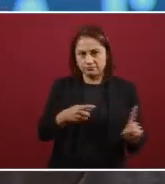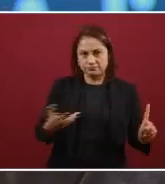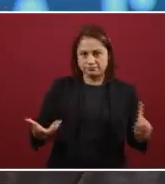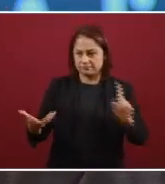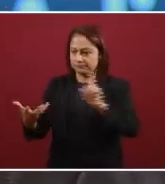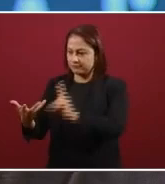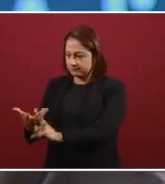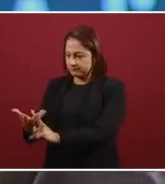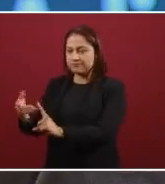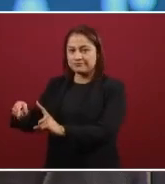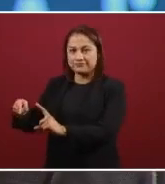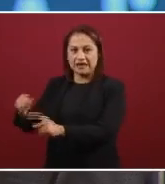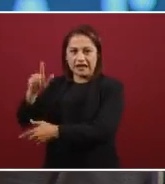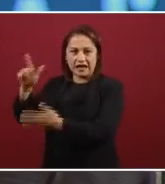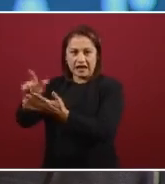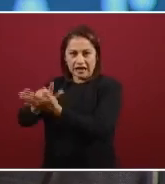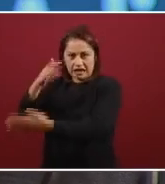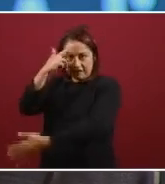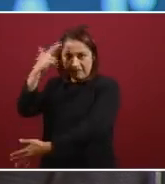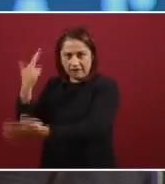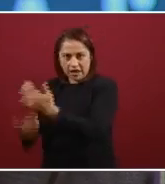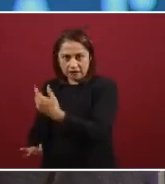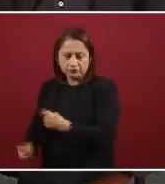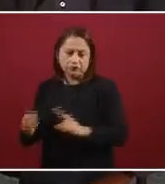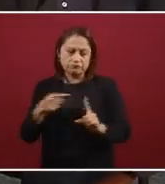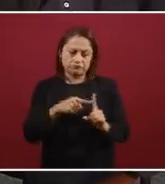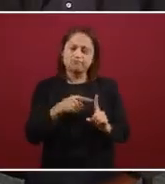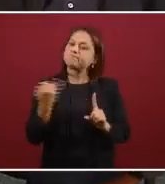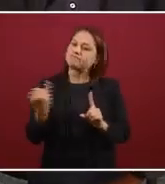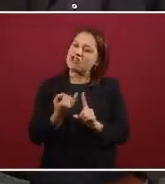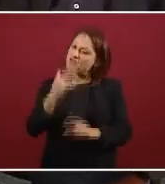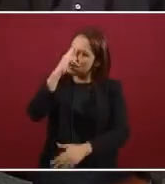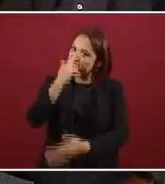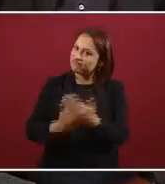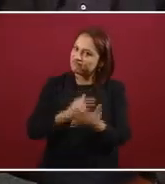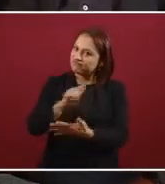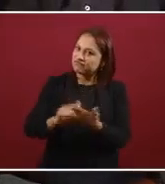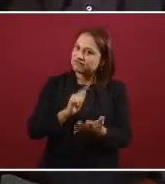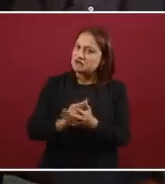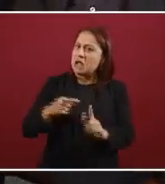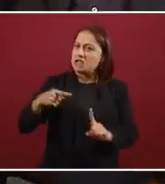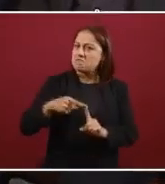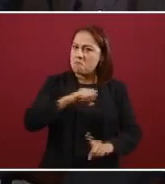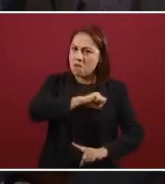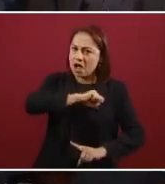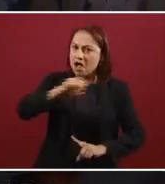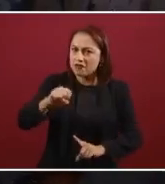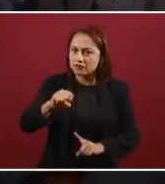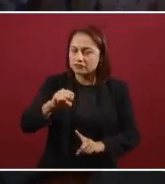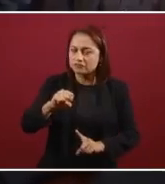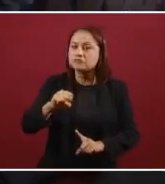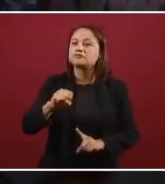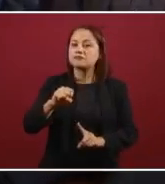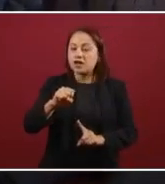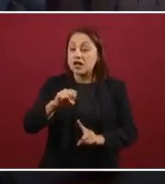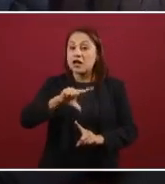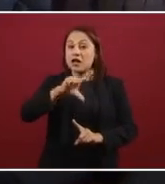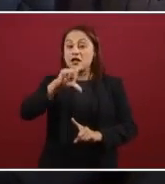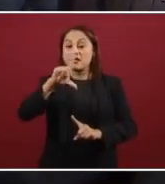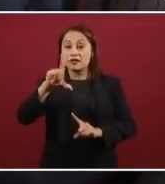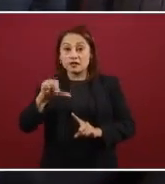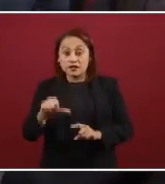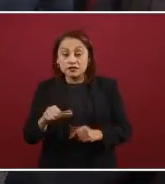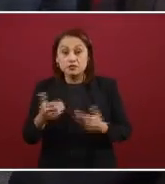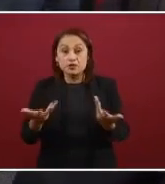es ilícito, ellas son ilícitos. Y se le aísla más, porque ahora vienen numerosas capas